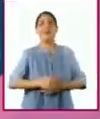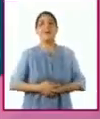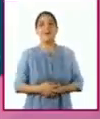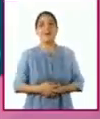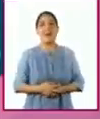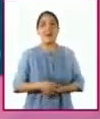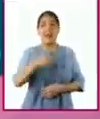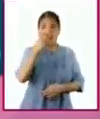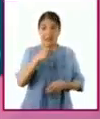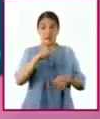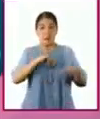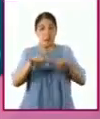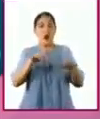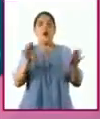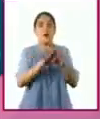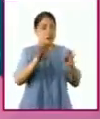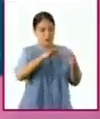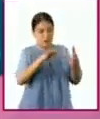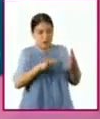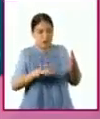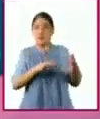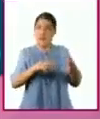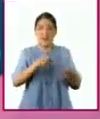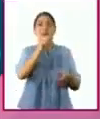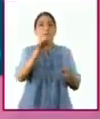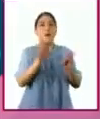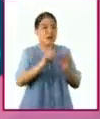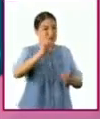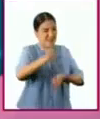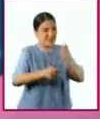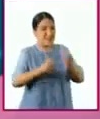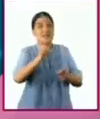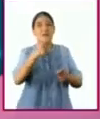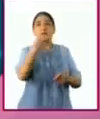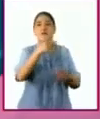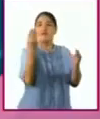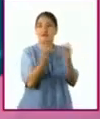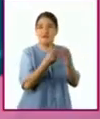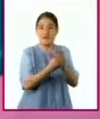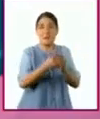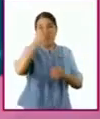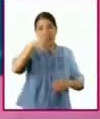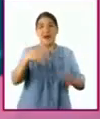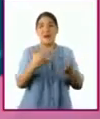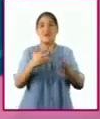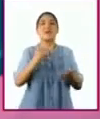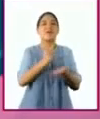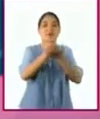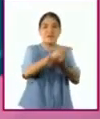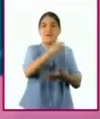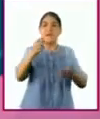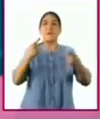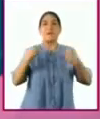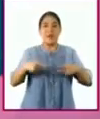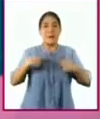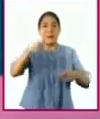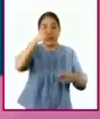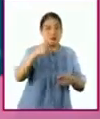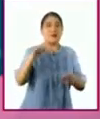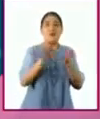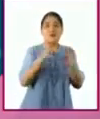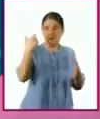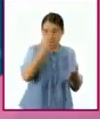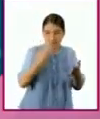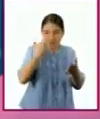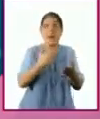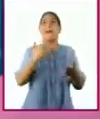se lee, también se interpreta. Por eso contiene elementos que ayudan a las personas a analizarlo de manera correcta. El título,